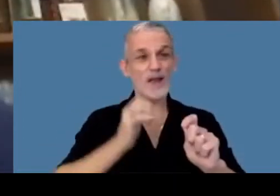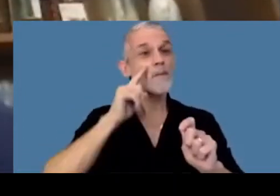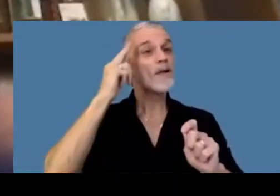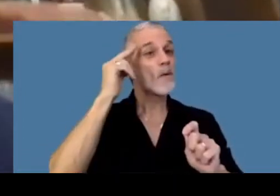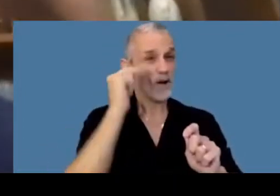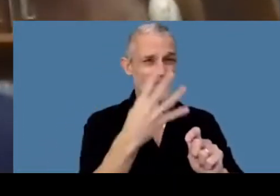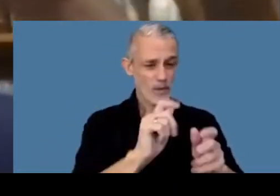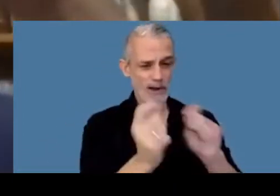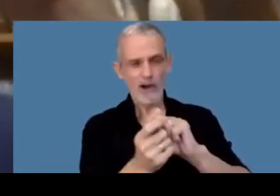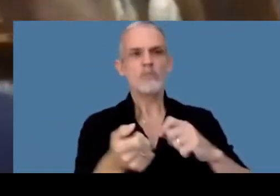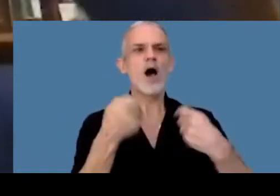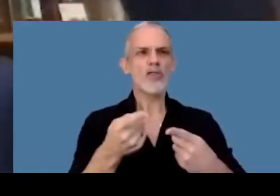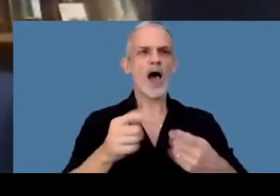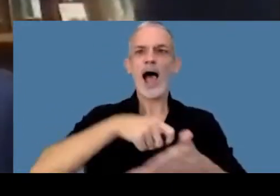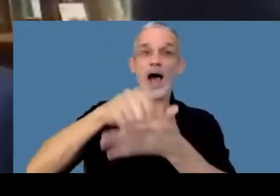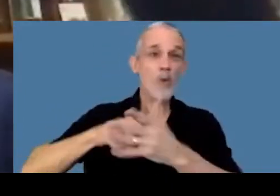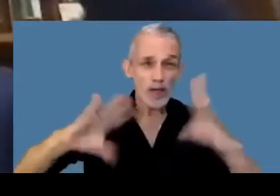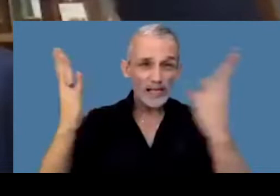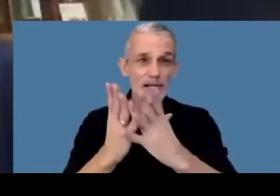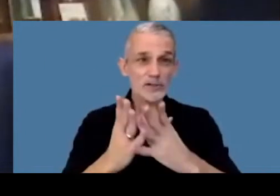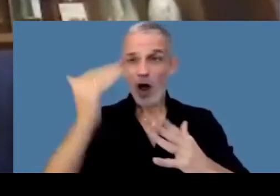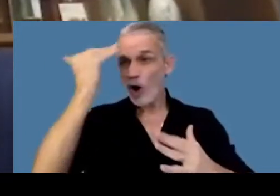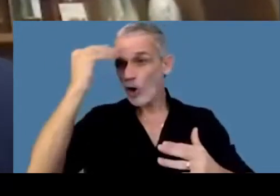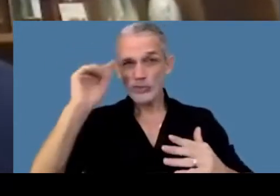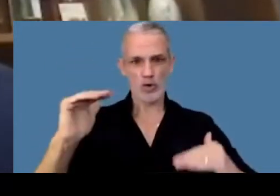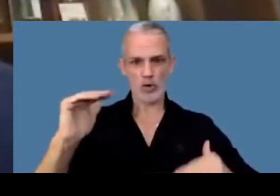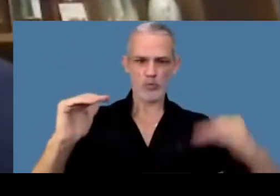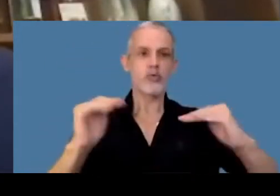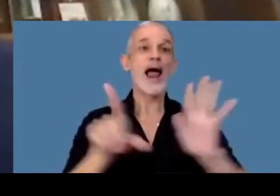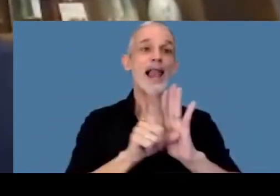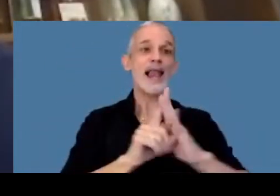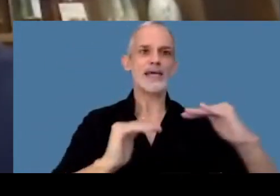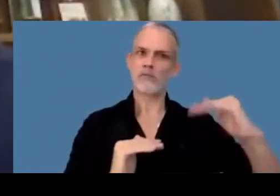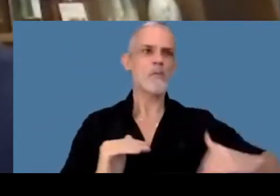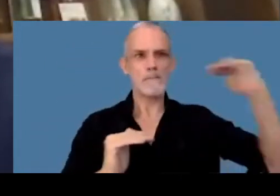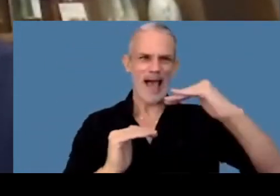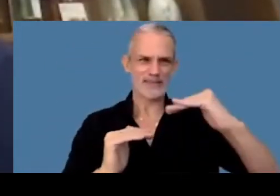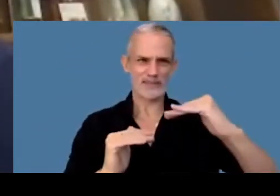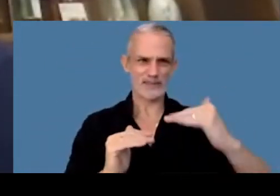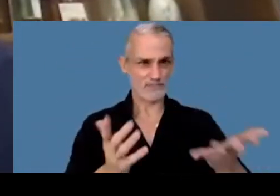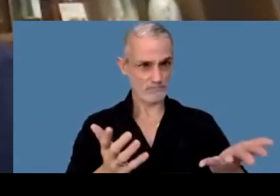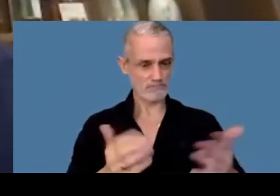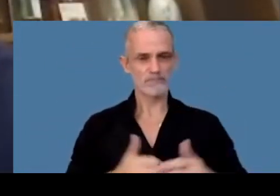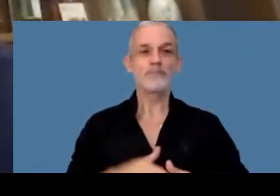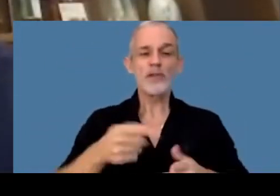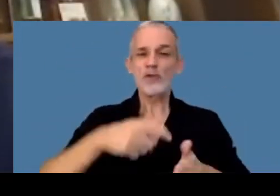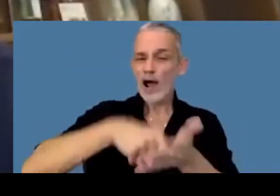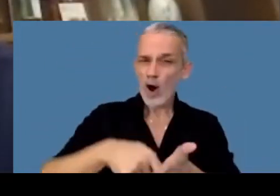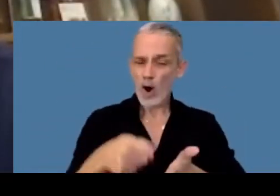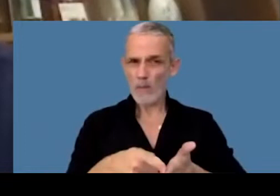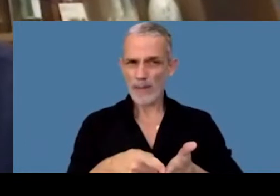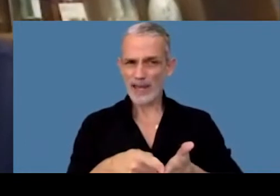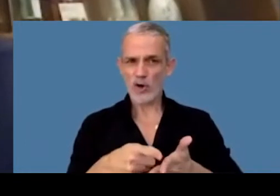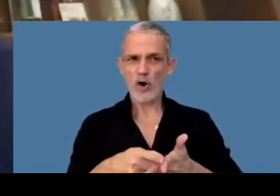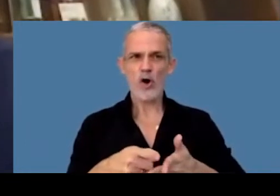otorga jerarquía, o sea, los tratados internacionales están por sobre las leyes, pero el convenio ha sido